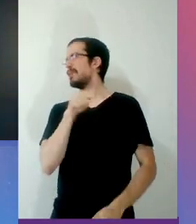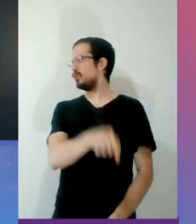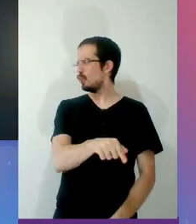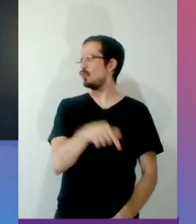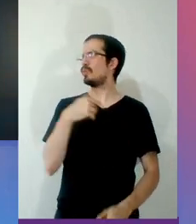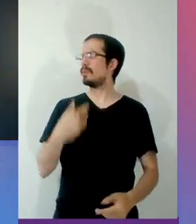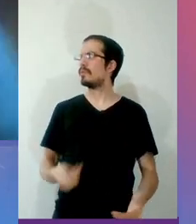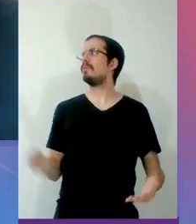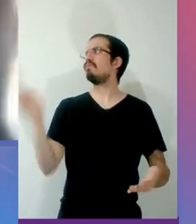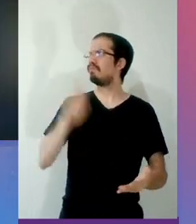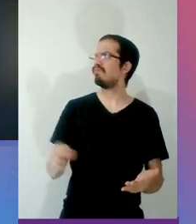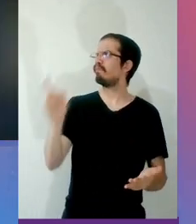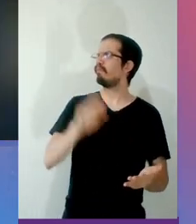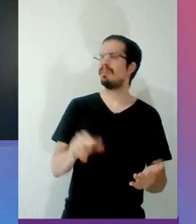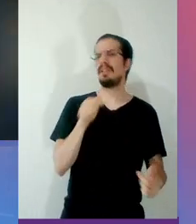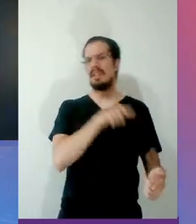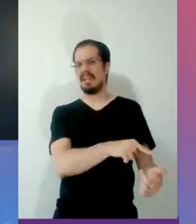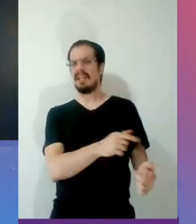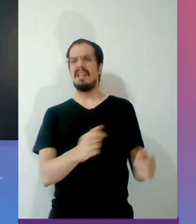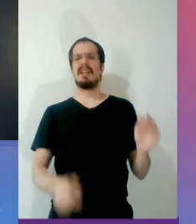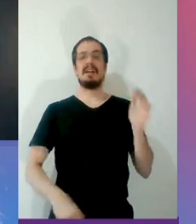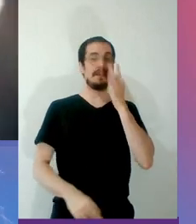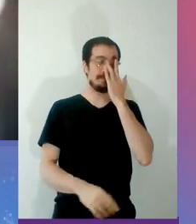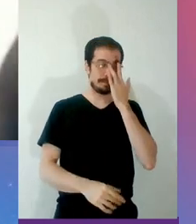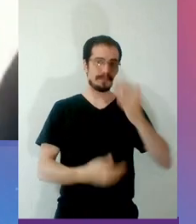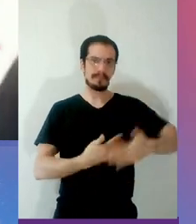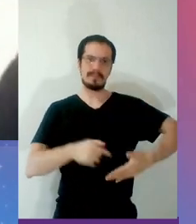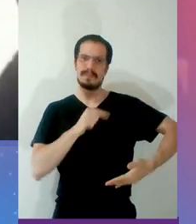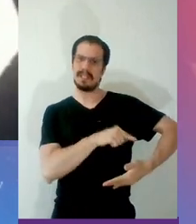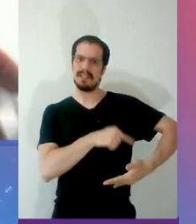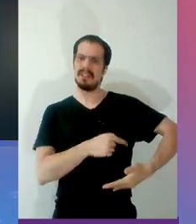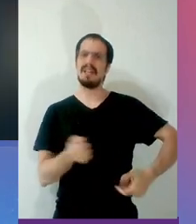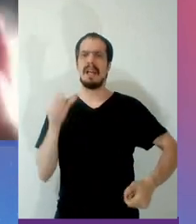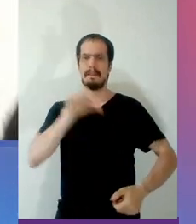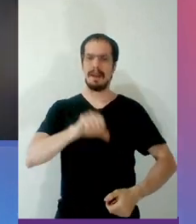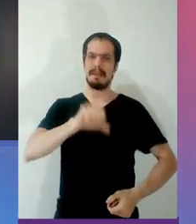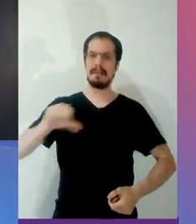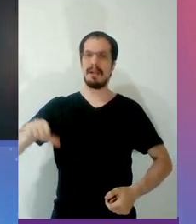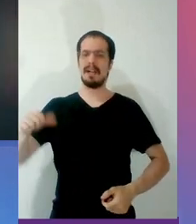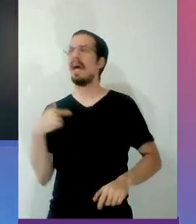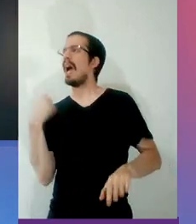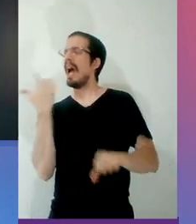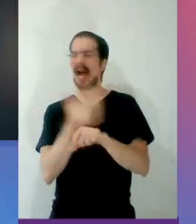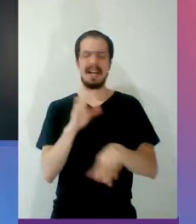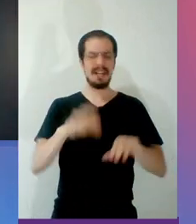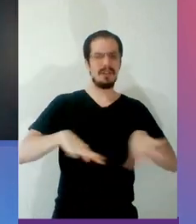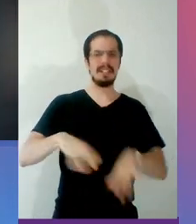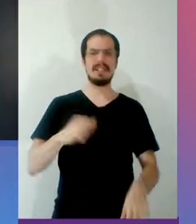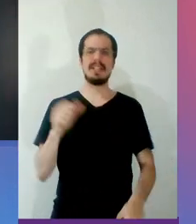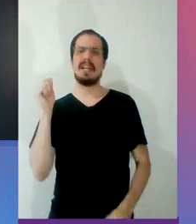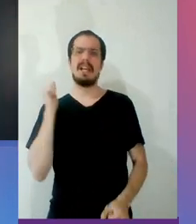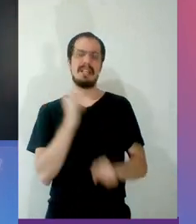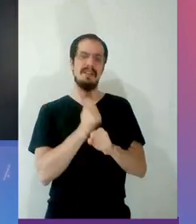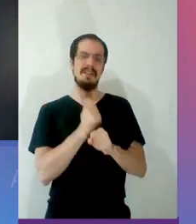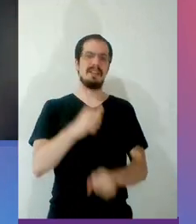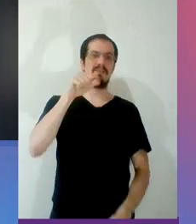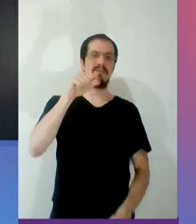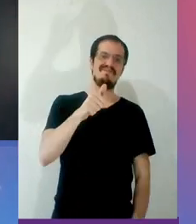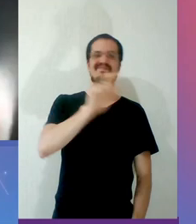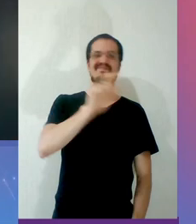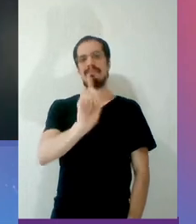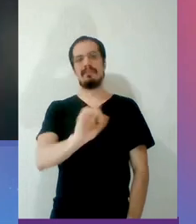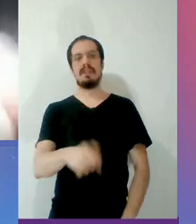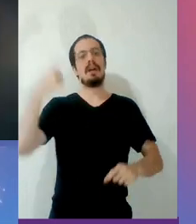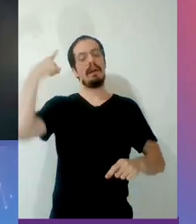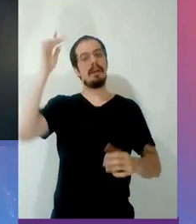haciendo lo correcto, porque lo está comparando con alguien, está viendo que algo no está funcionando bien. Entonces, si mejoráramos también la